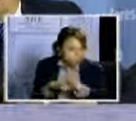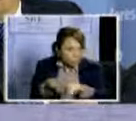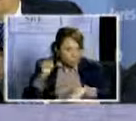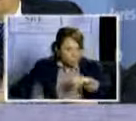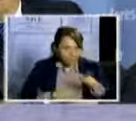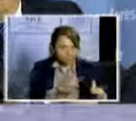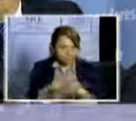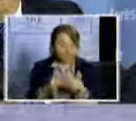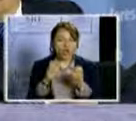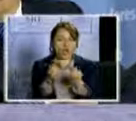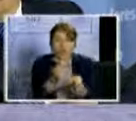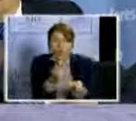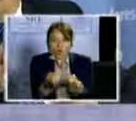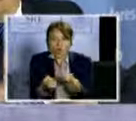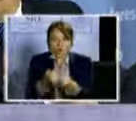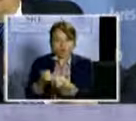armas